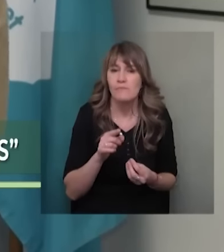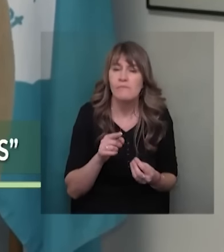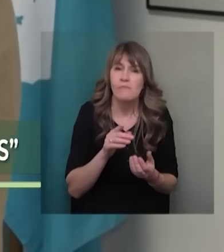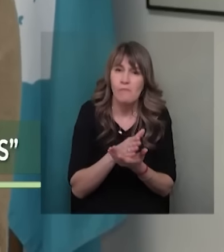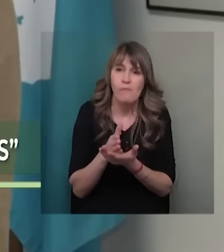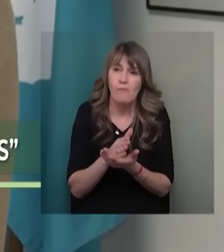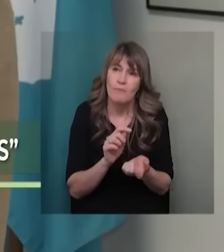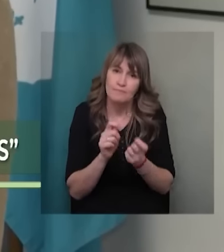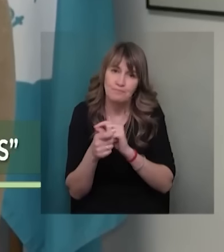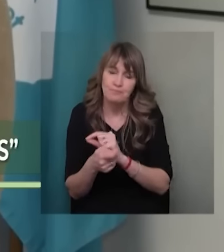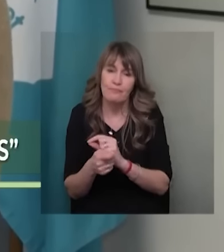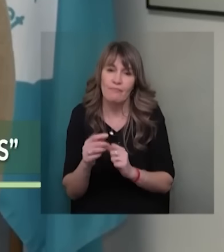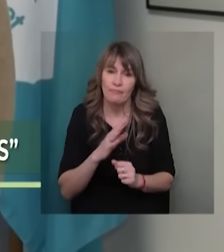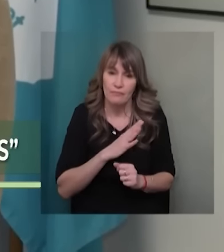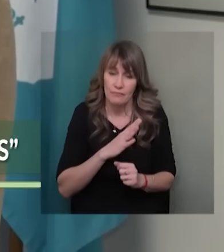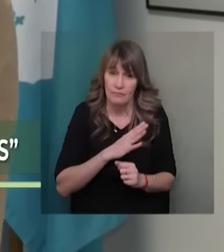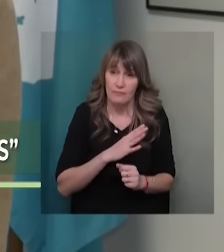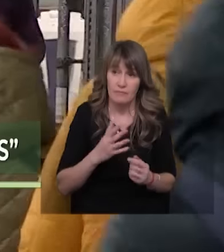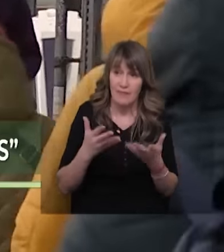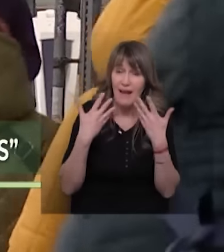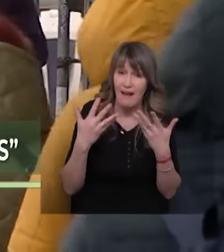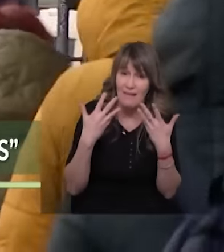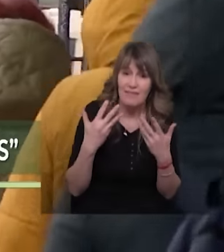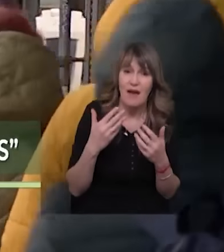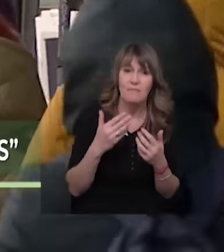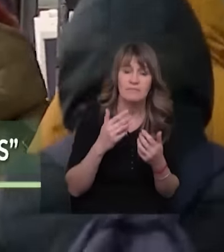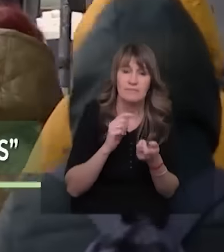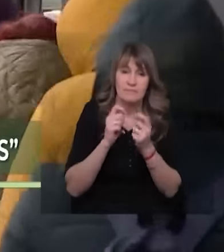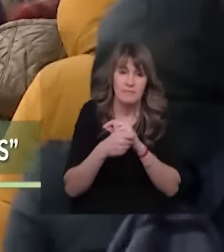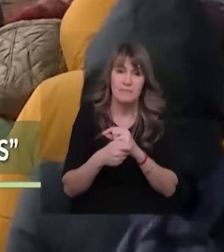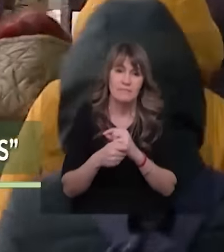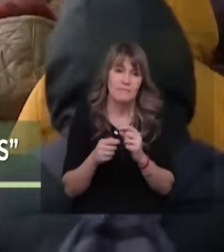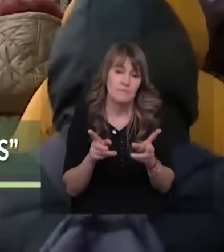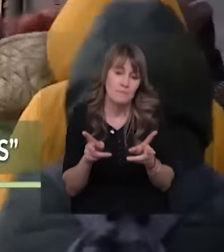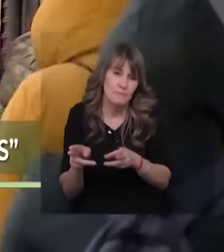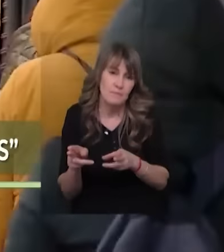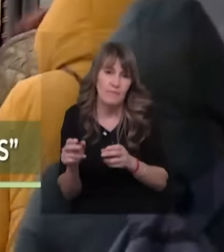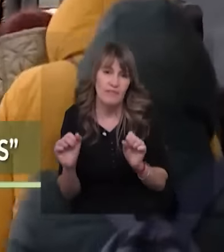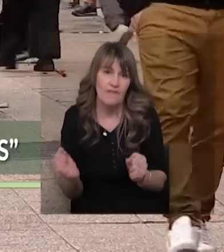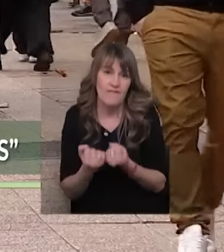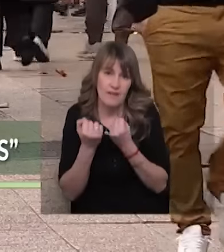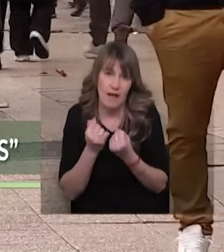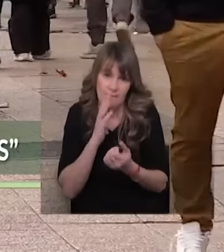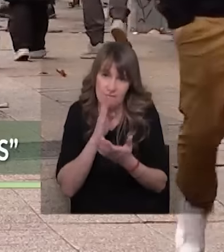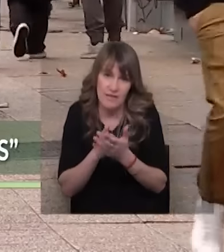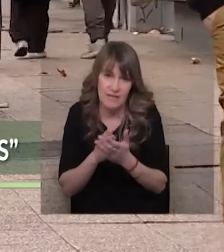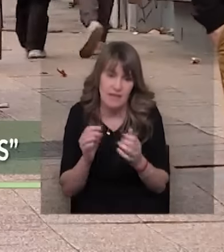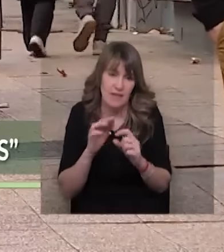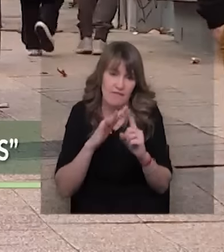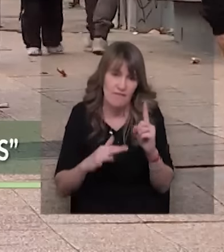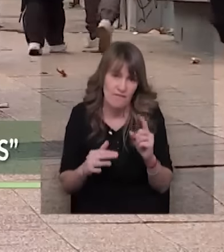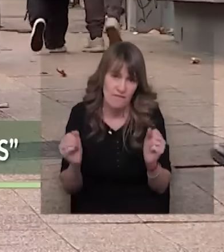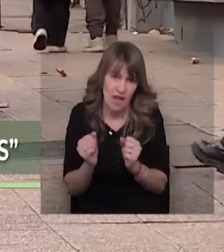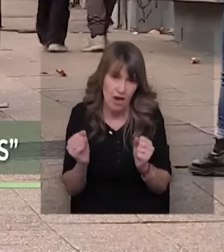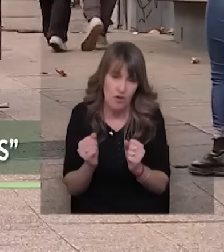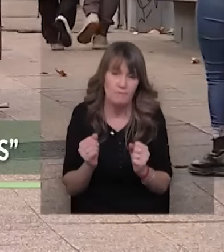de estamos saliendo de la fase cálida del niño estamos en una fase neutra y vamos a pasar una fase fría a finales del Invierno esto nos puede afectar al final del